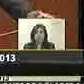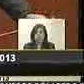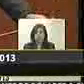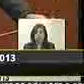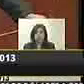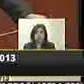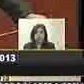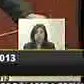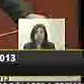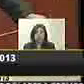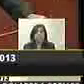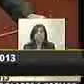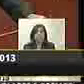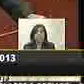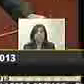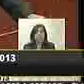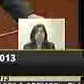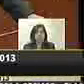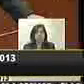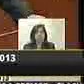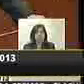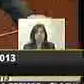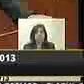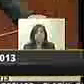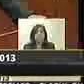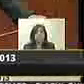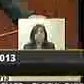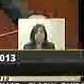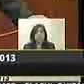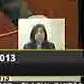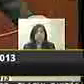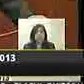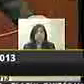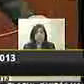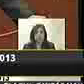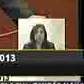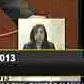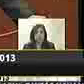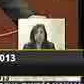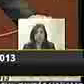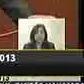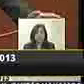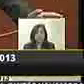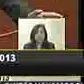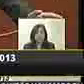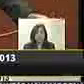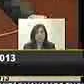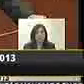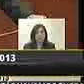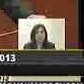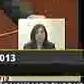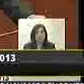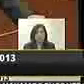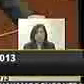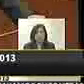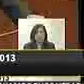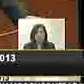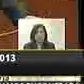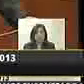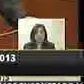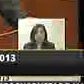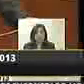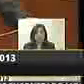queremos incrementar el uso de semillas de calidad, queremos superar las 220.000 hectáreas